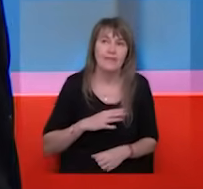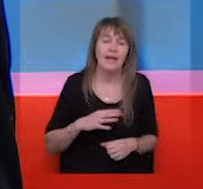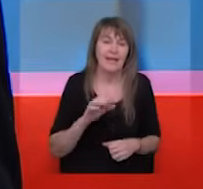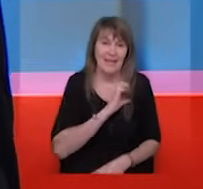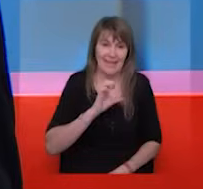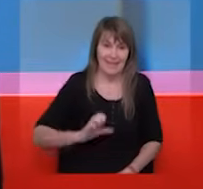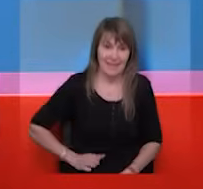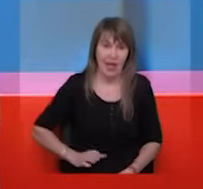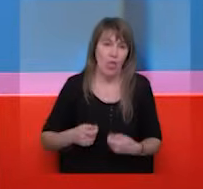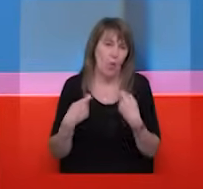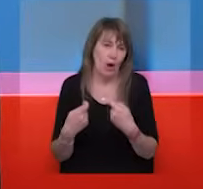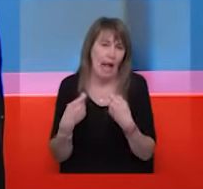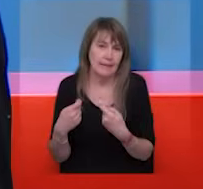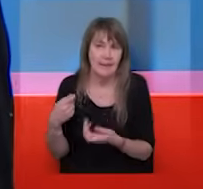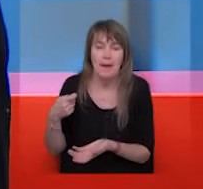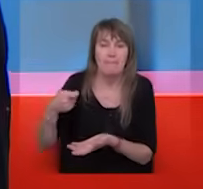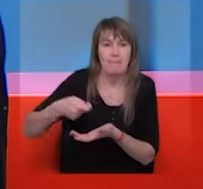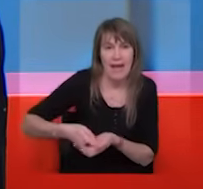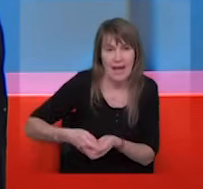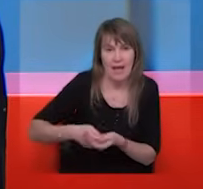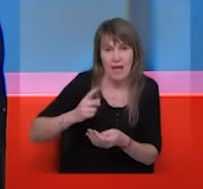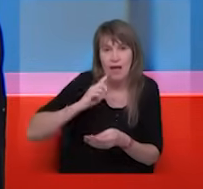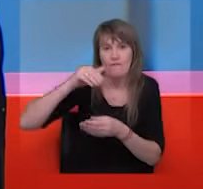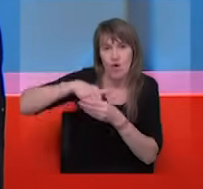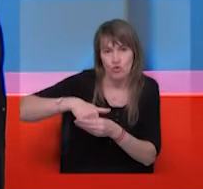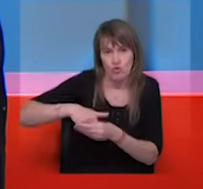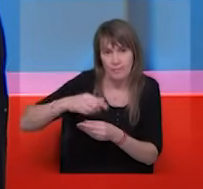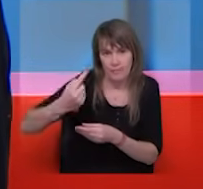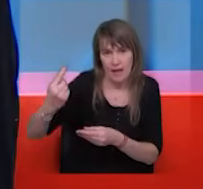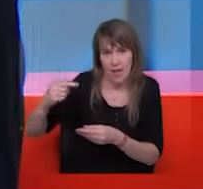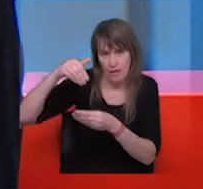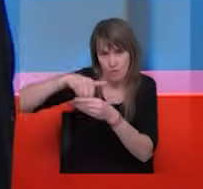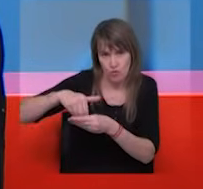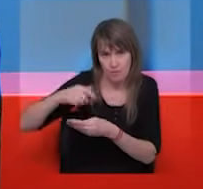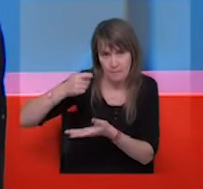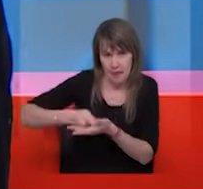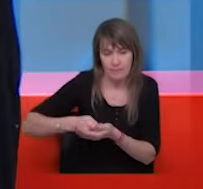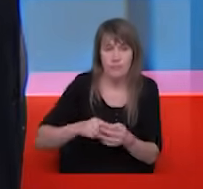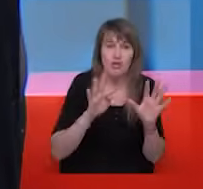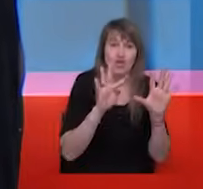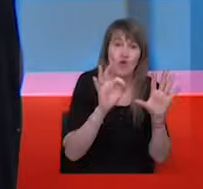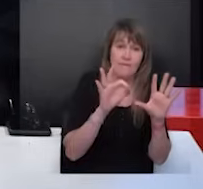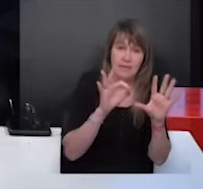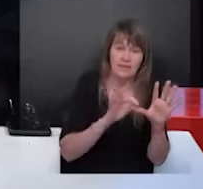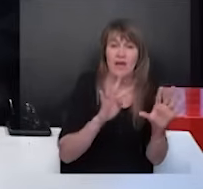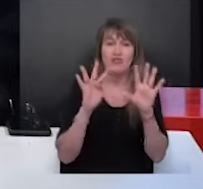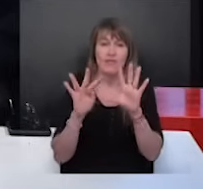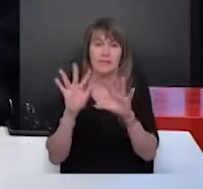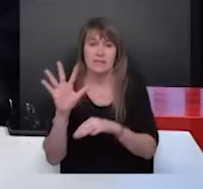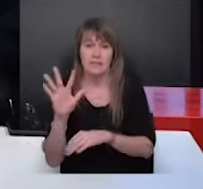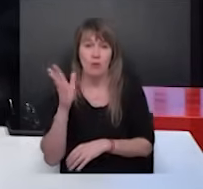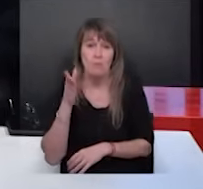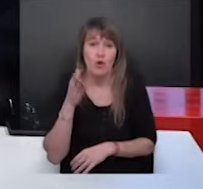gasta pagando por voto y aproximadamente entre el 90 y el 95 por de lo que los